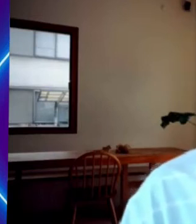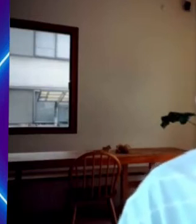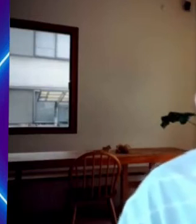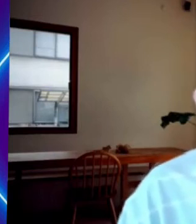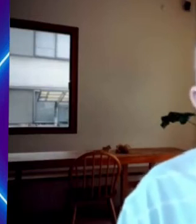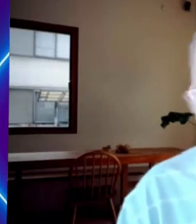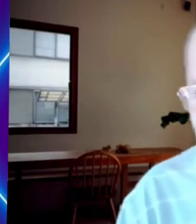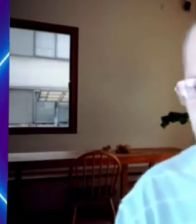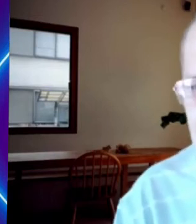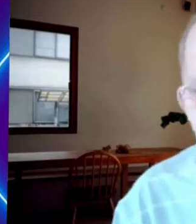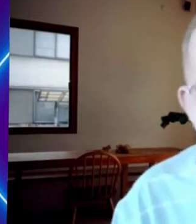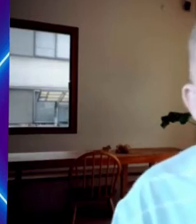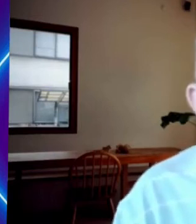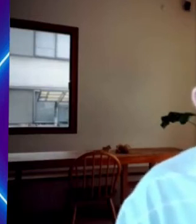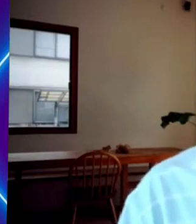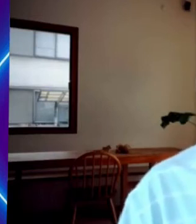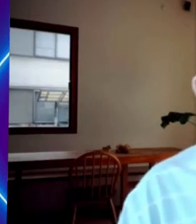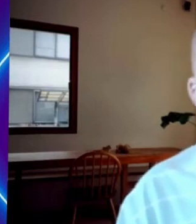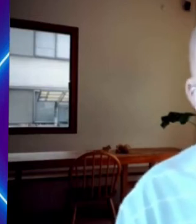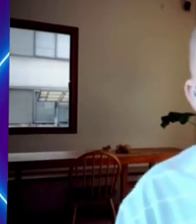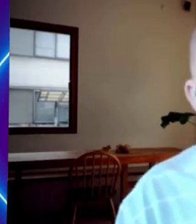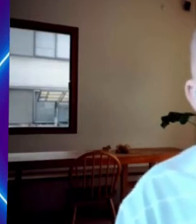juego. Acá se está en la vida de por medio.